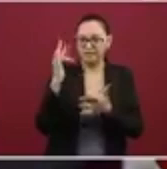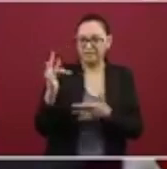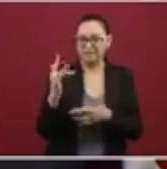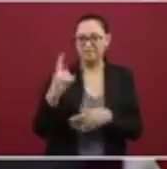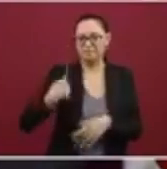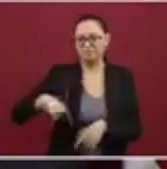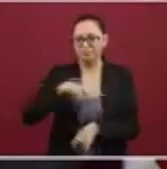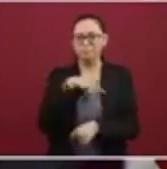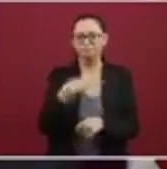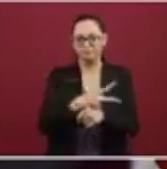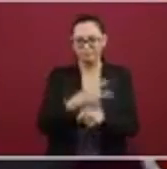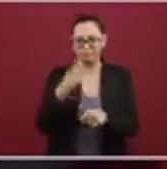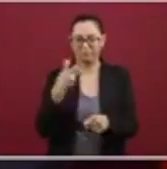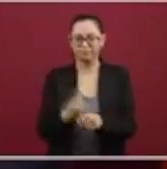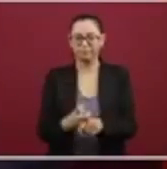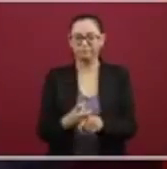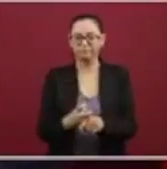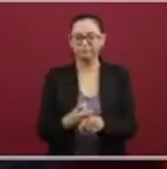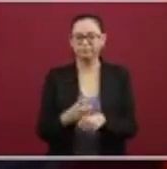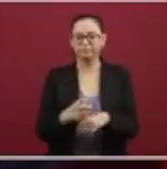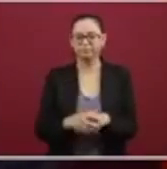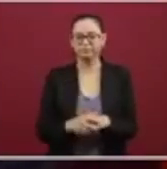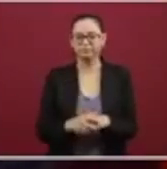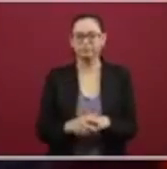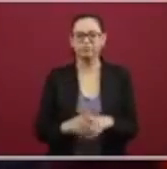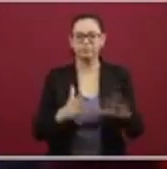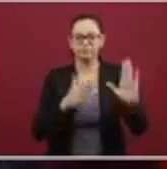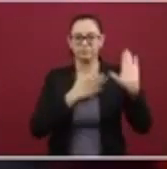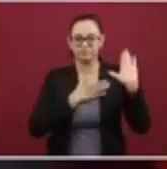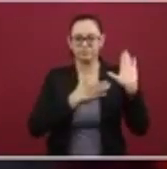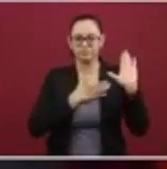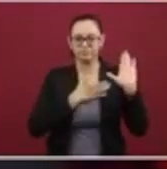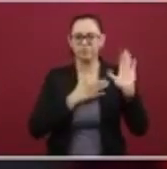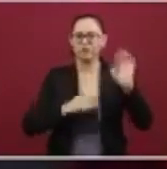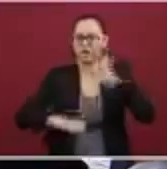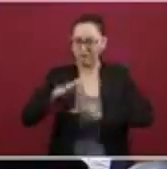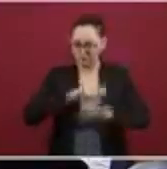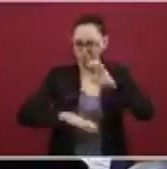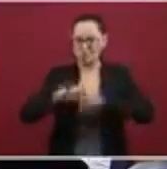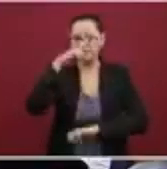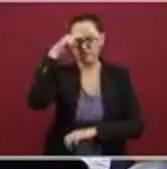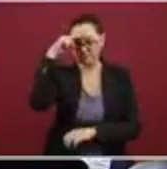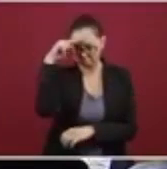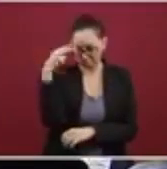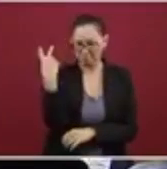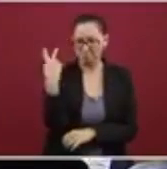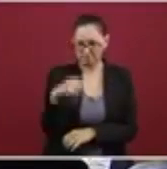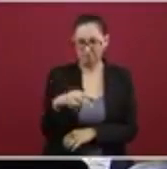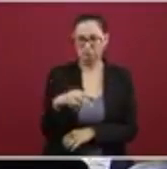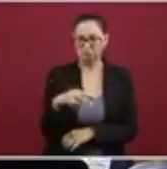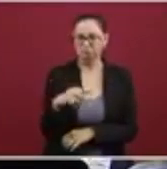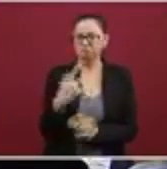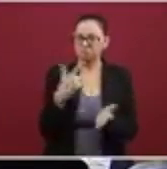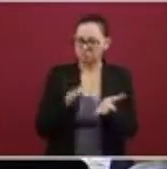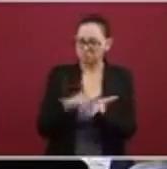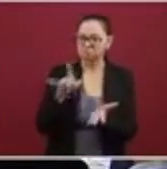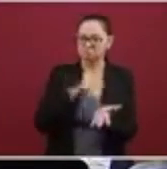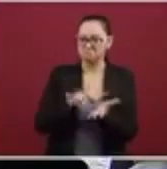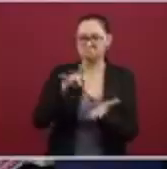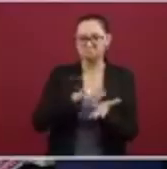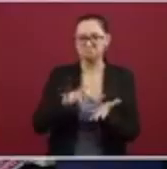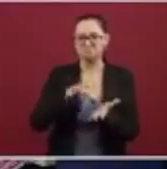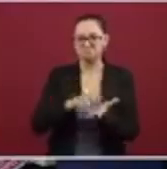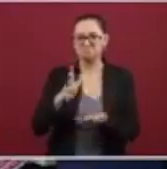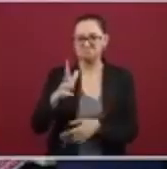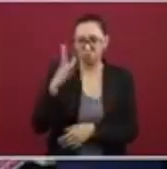celebración, y cuente con el compromiso de los empresarios de México para seguir construyendo el